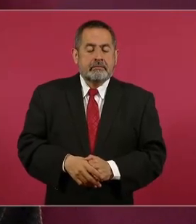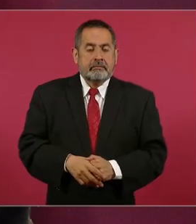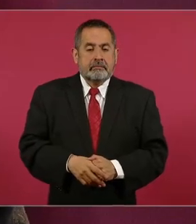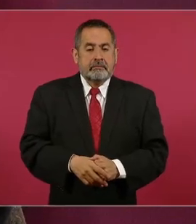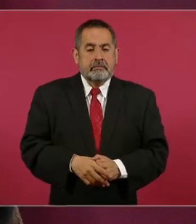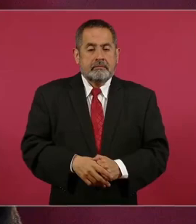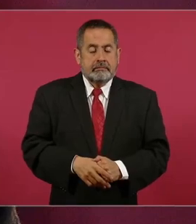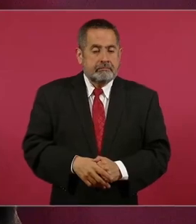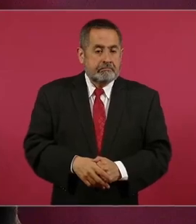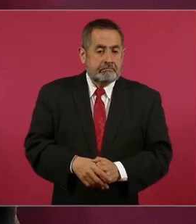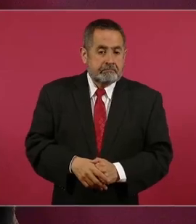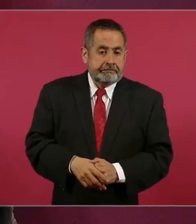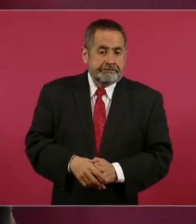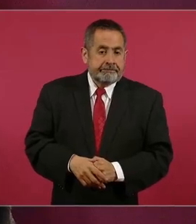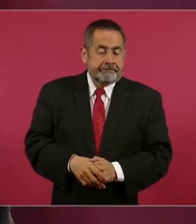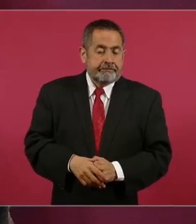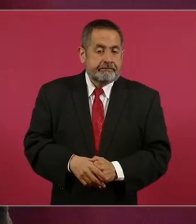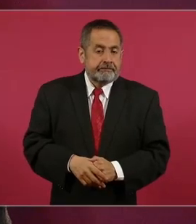o